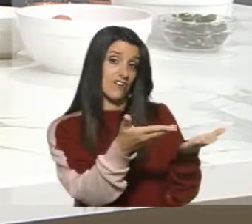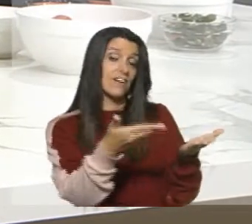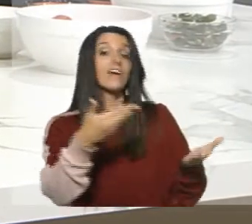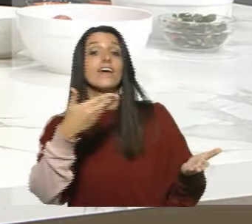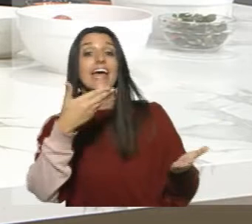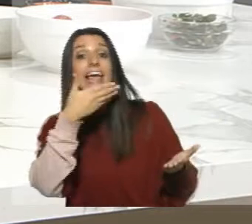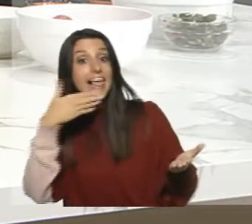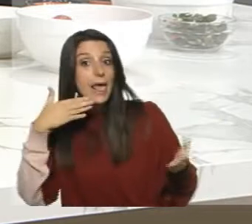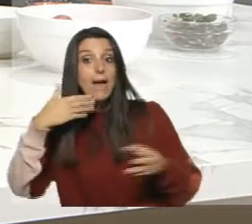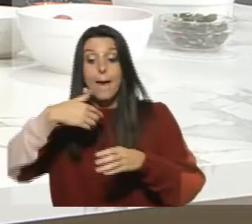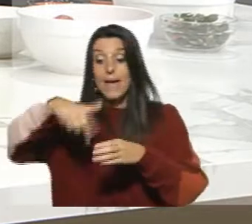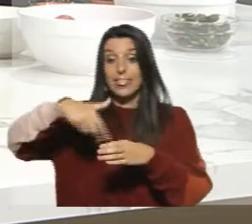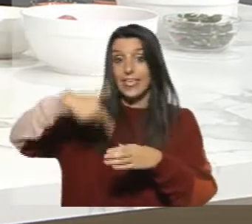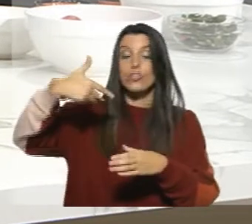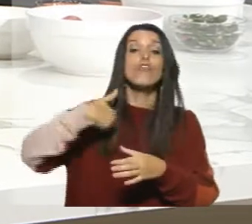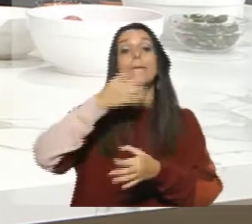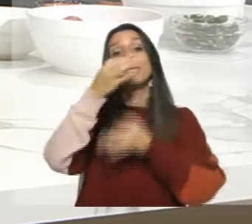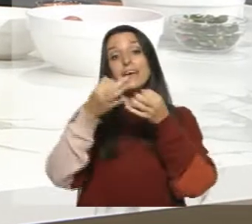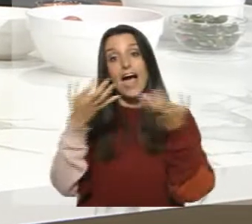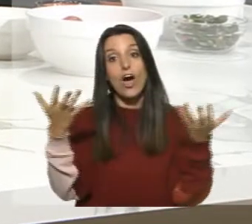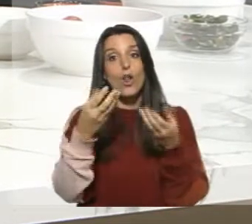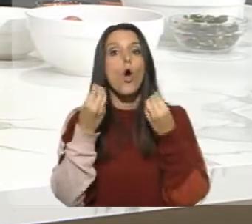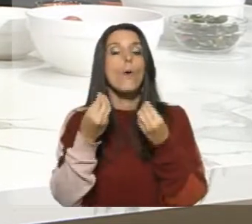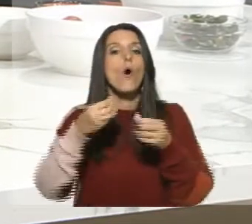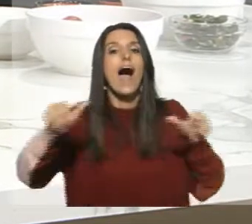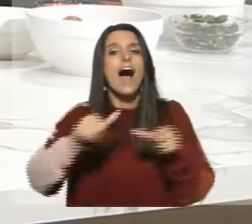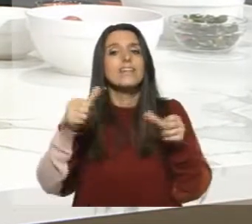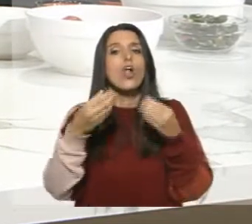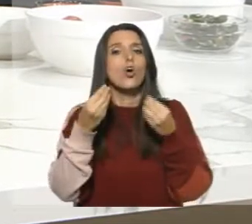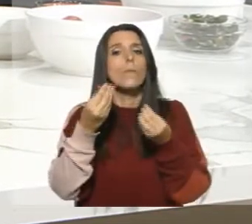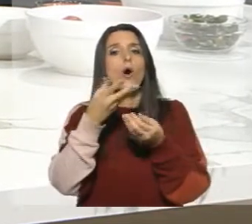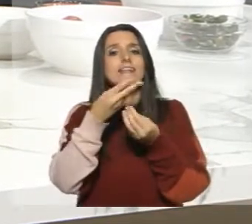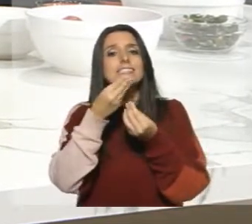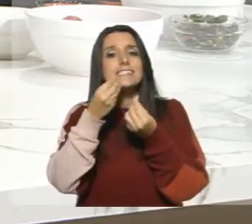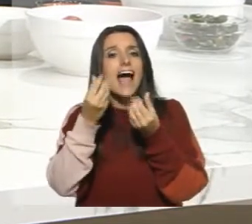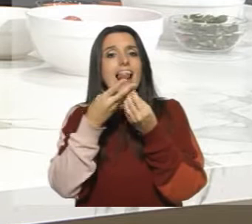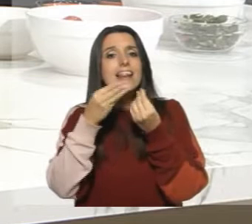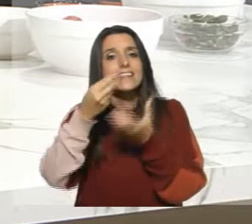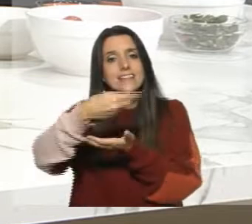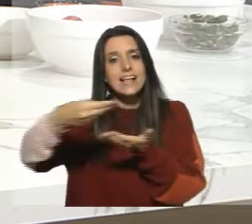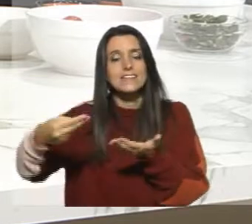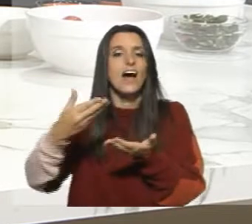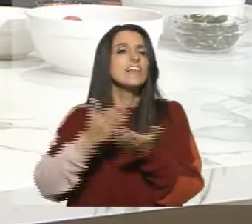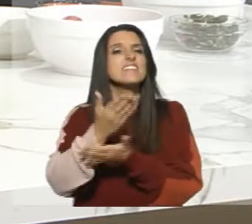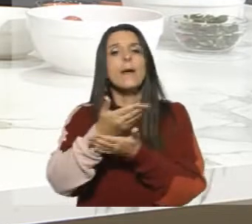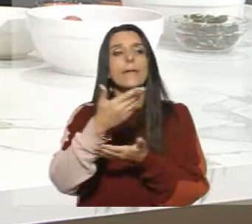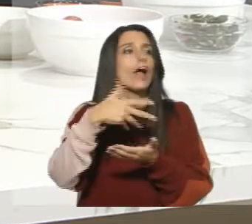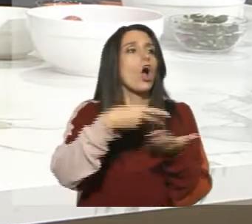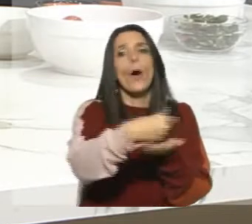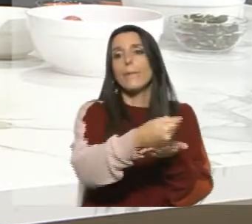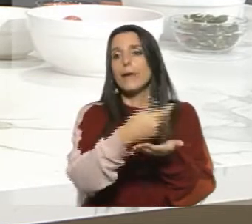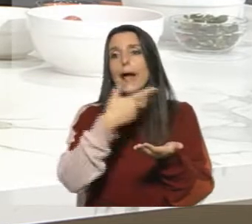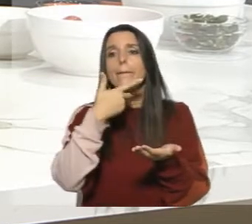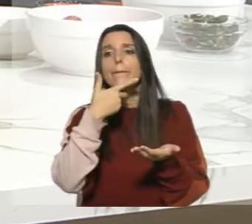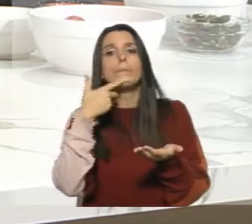ya la vamos a seguir batiendo y acá lo que te voy a explicar hacer es una compota. La receta tradicional se hace con mermelada, así que vos podrías ir a comprar una mermelada de